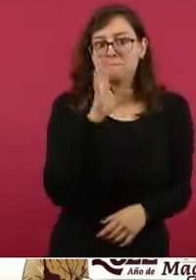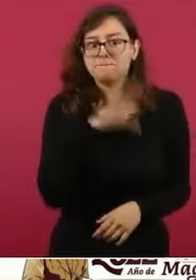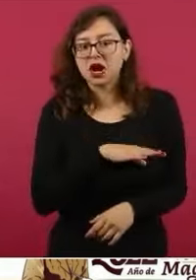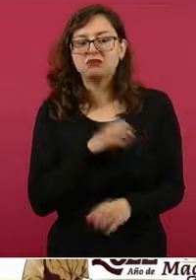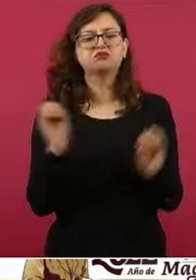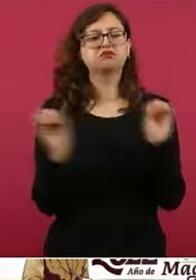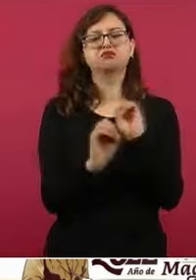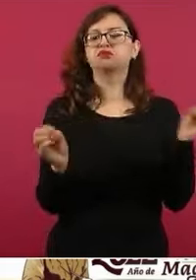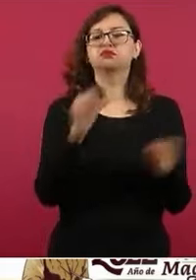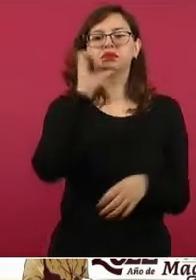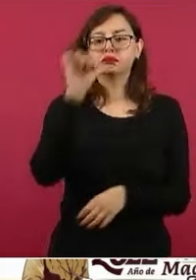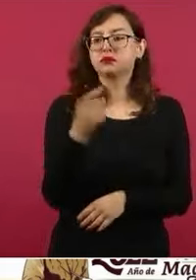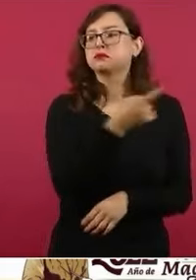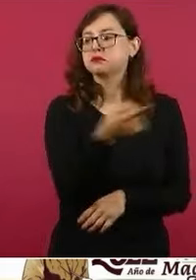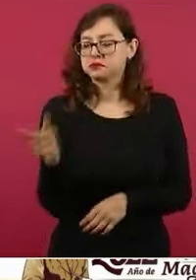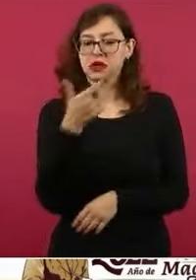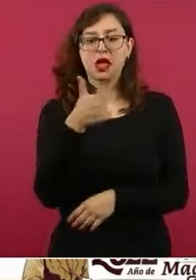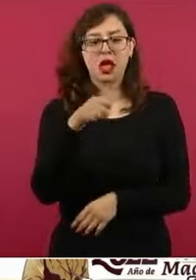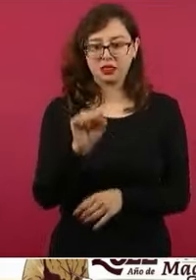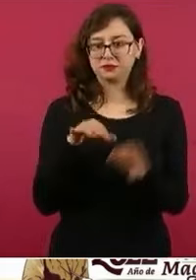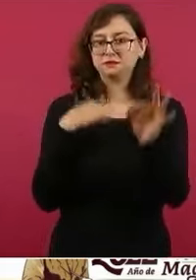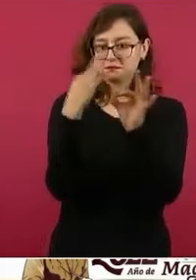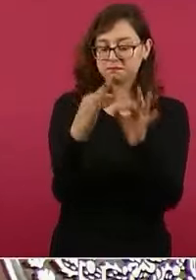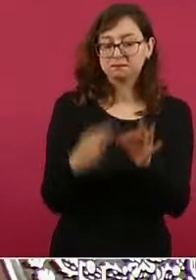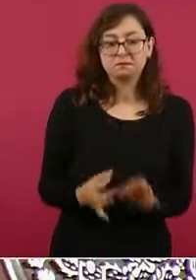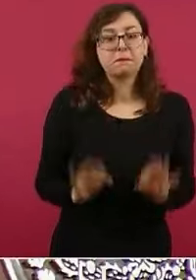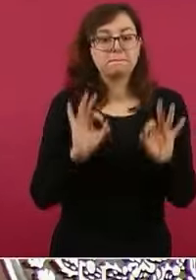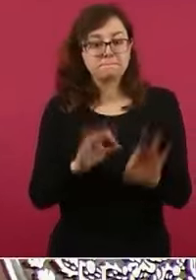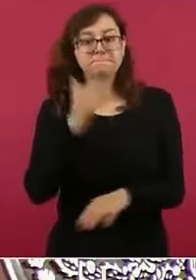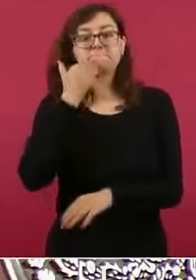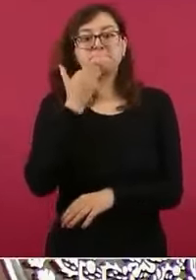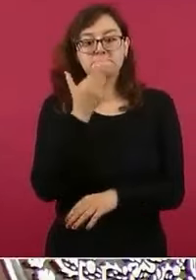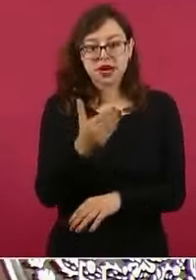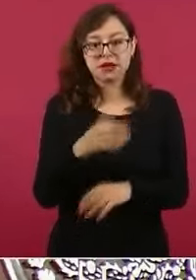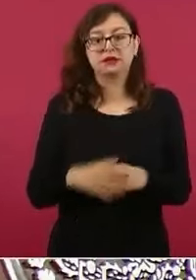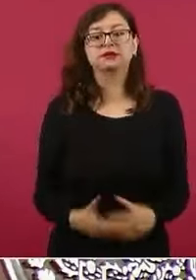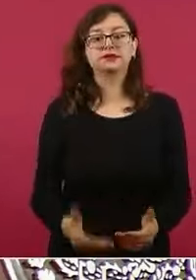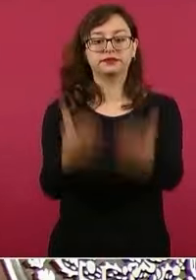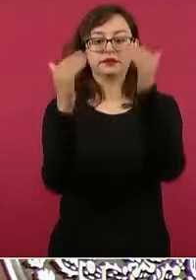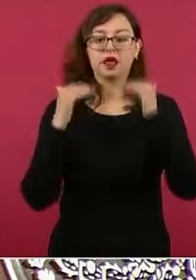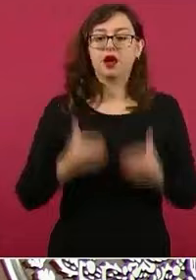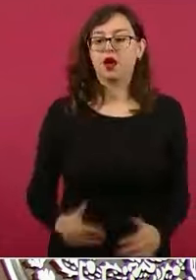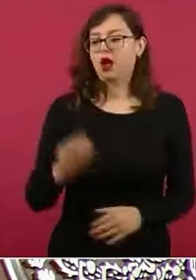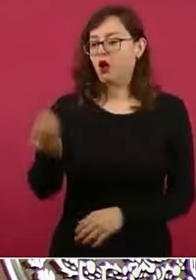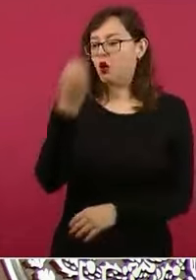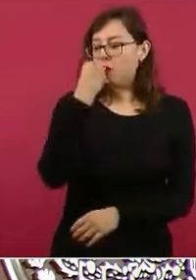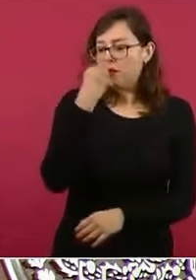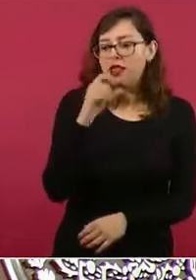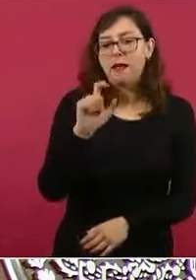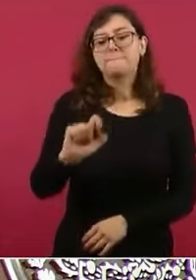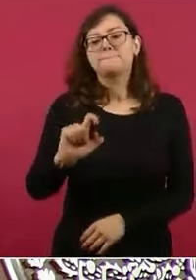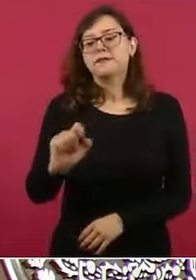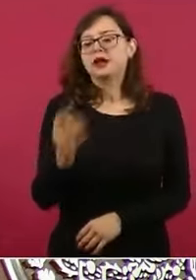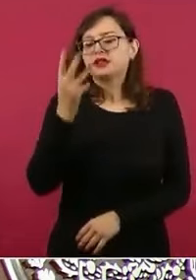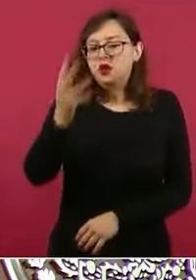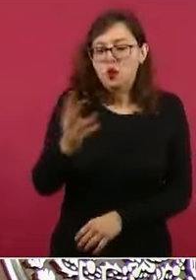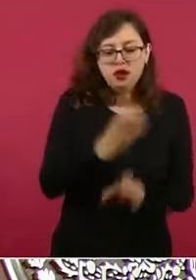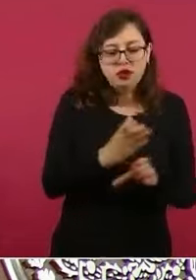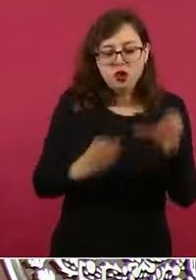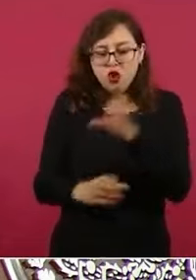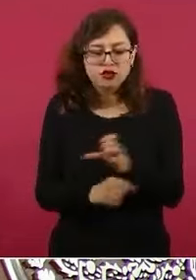semana por parte de los expendedores de gas LP. Y vamos a ver ahora la canasta de los 24 productos que más se